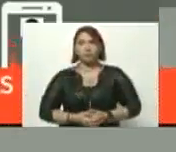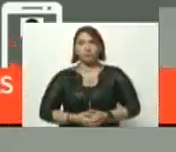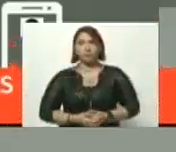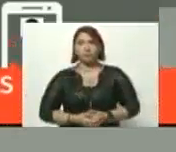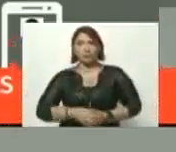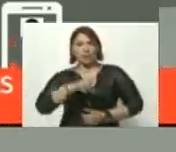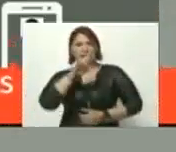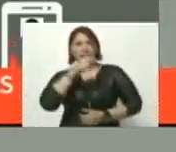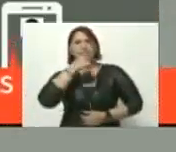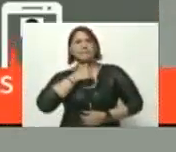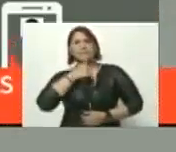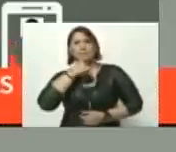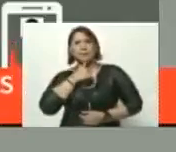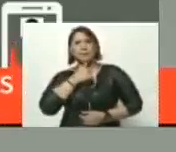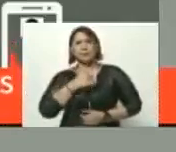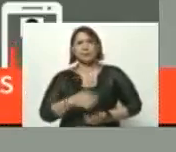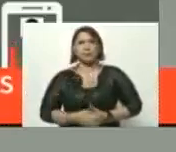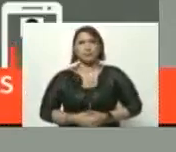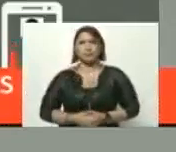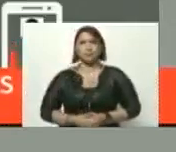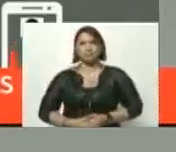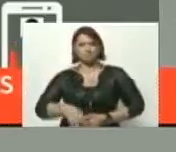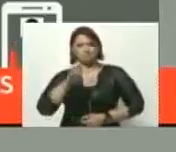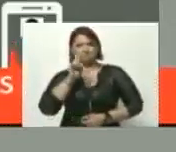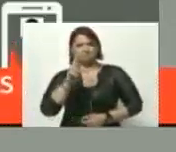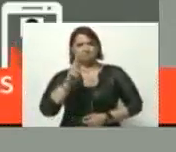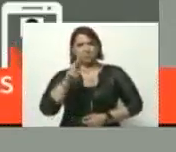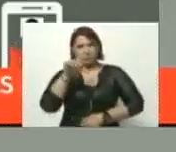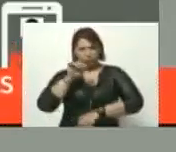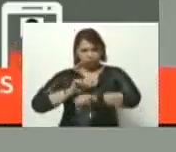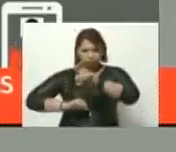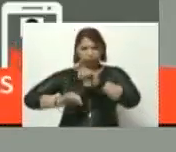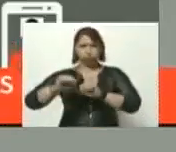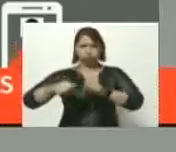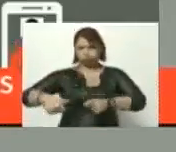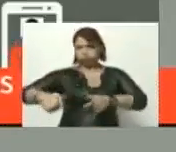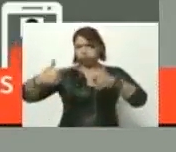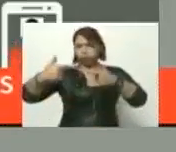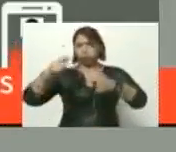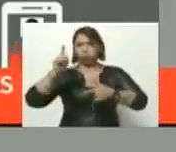R de resistencia, R de rebeldía, de rebelión.